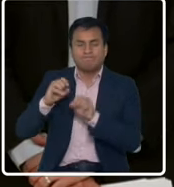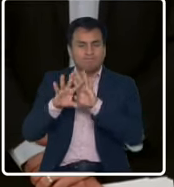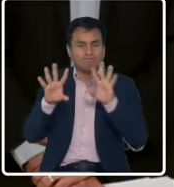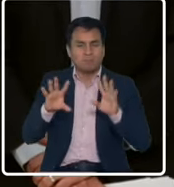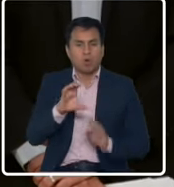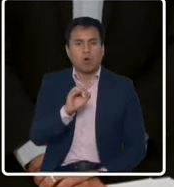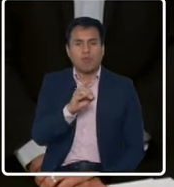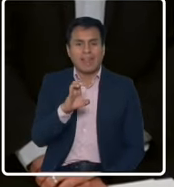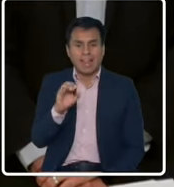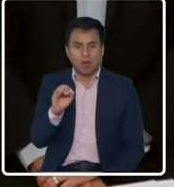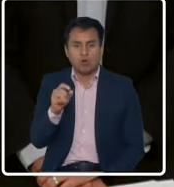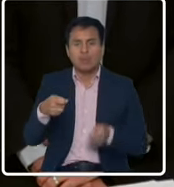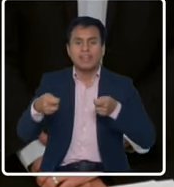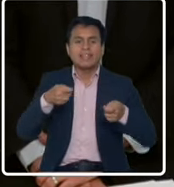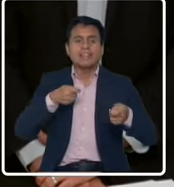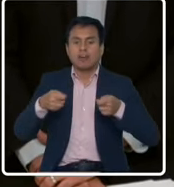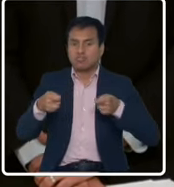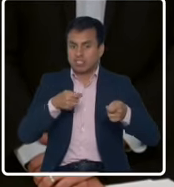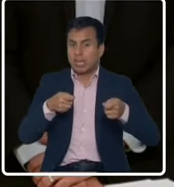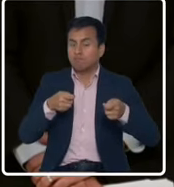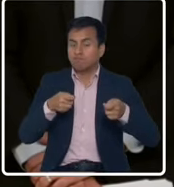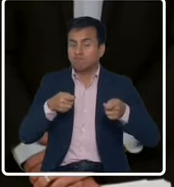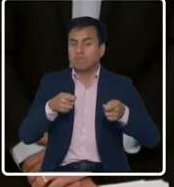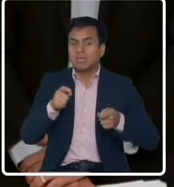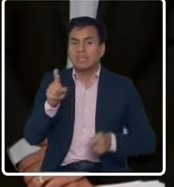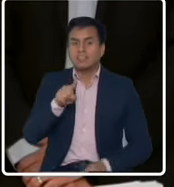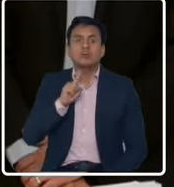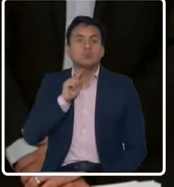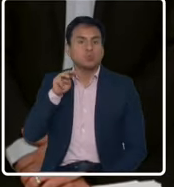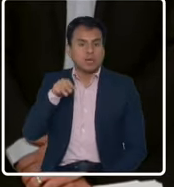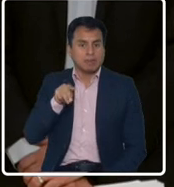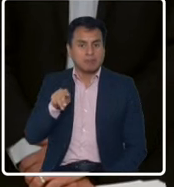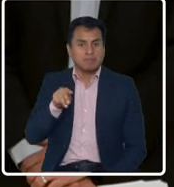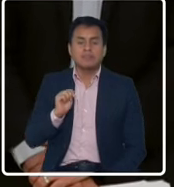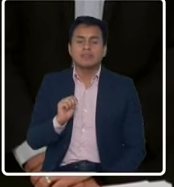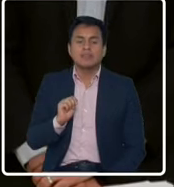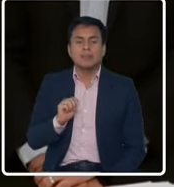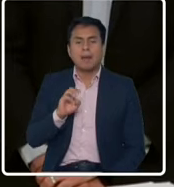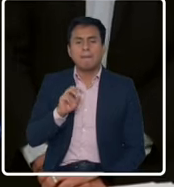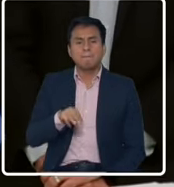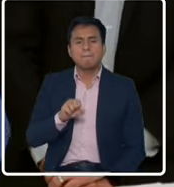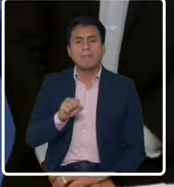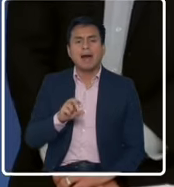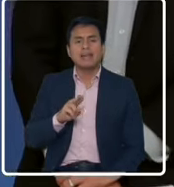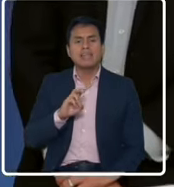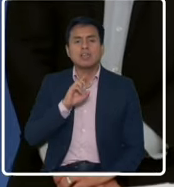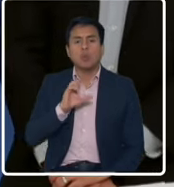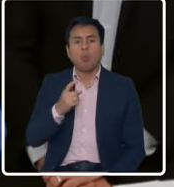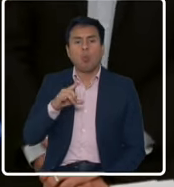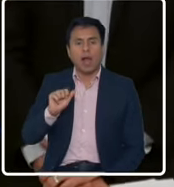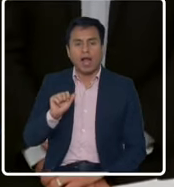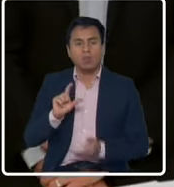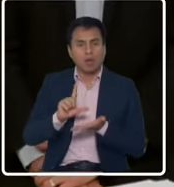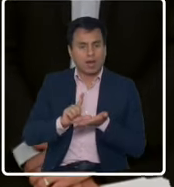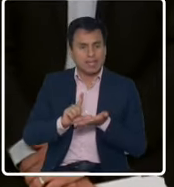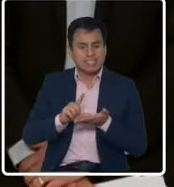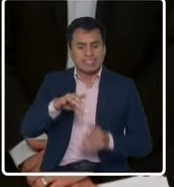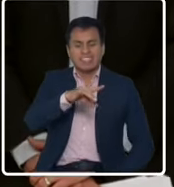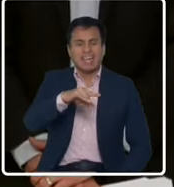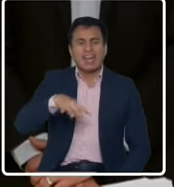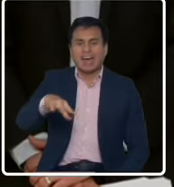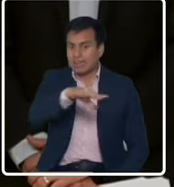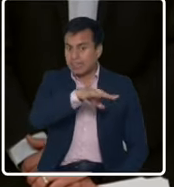a codelco de negociar con sqm en maricunga efectivamente consolidando ens salar